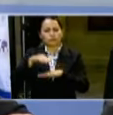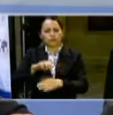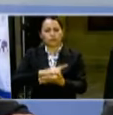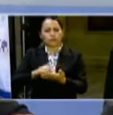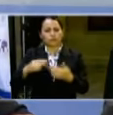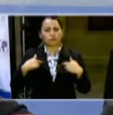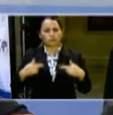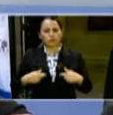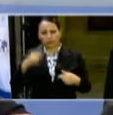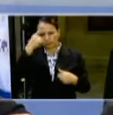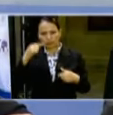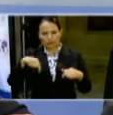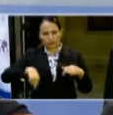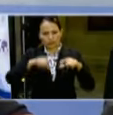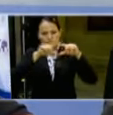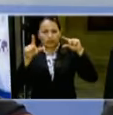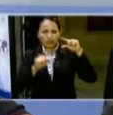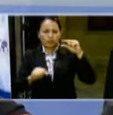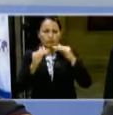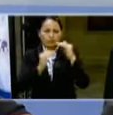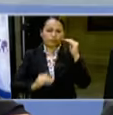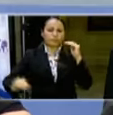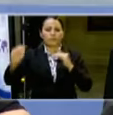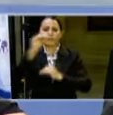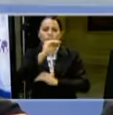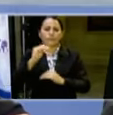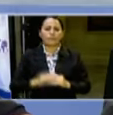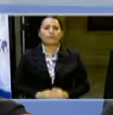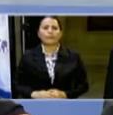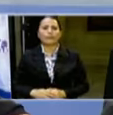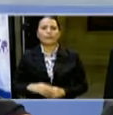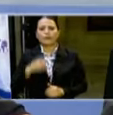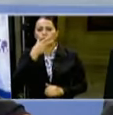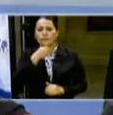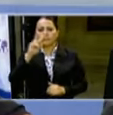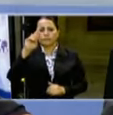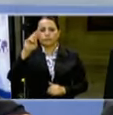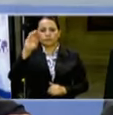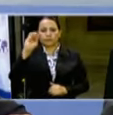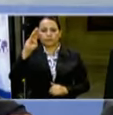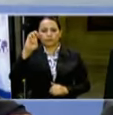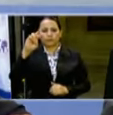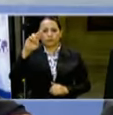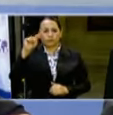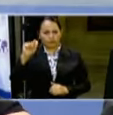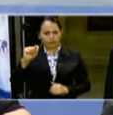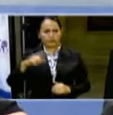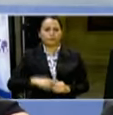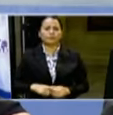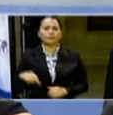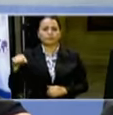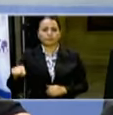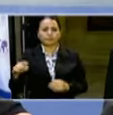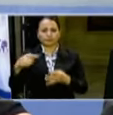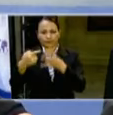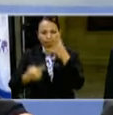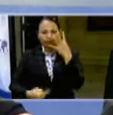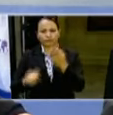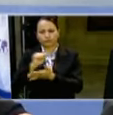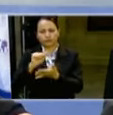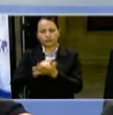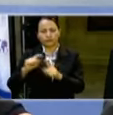para posicionar a México respecto al poder blando del que hablan Robert Keohane y Joseph Nye, entre otras de las